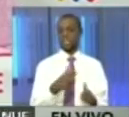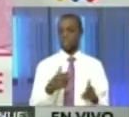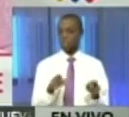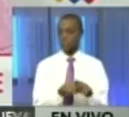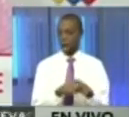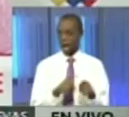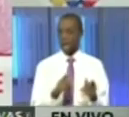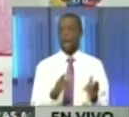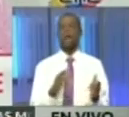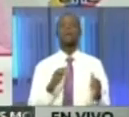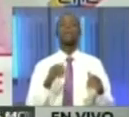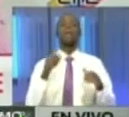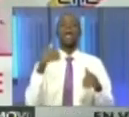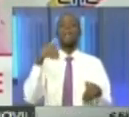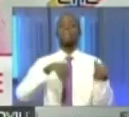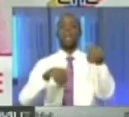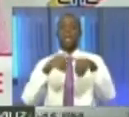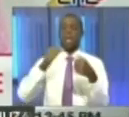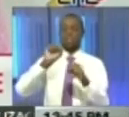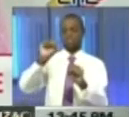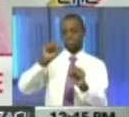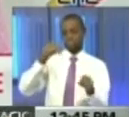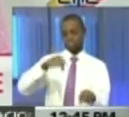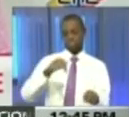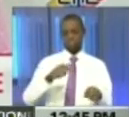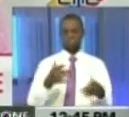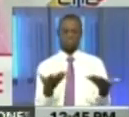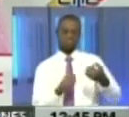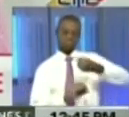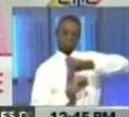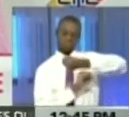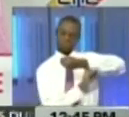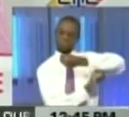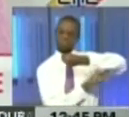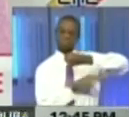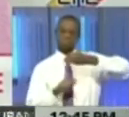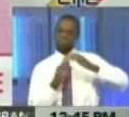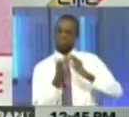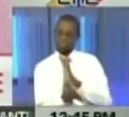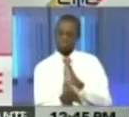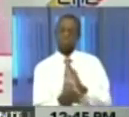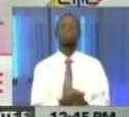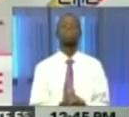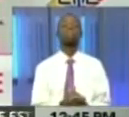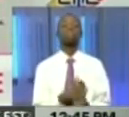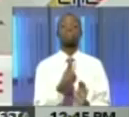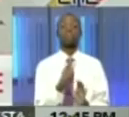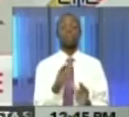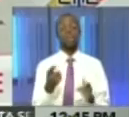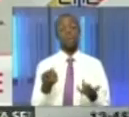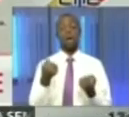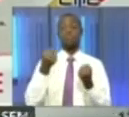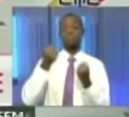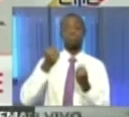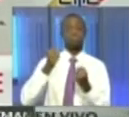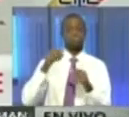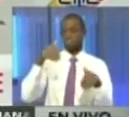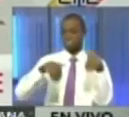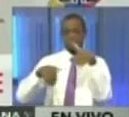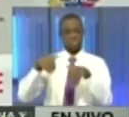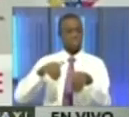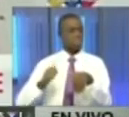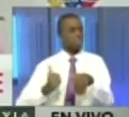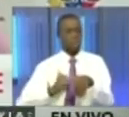Quiero recordar que la discusión que se hace sobre la inclusión de los referendos de cualquier tipo,